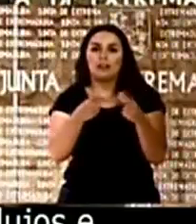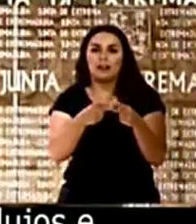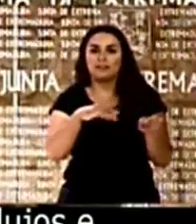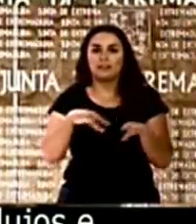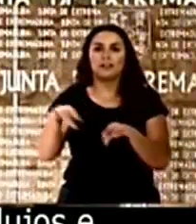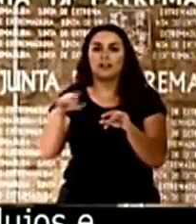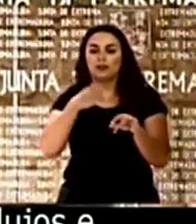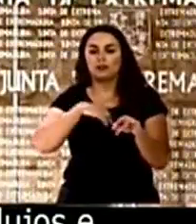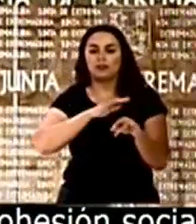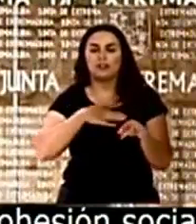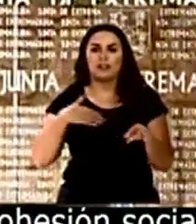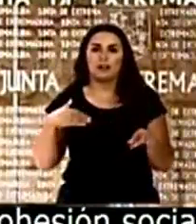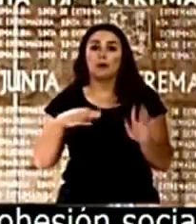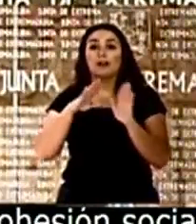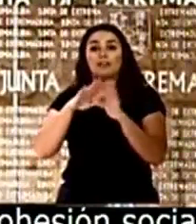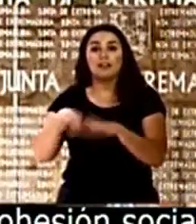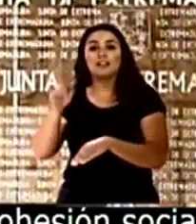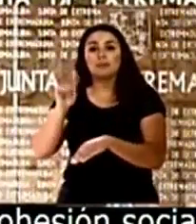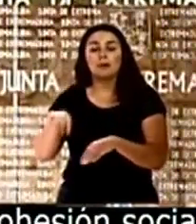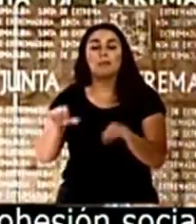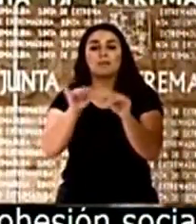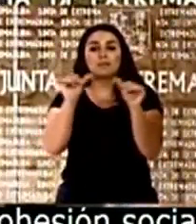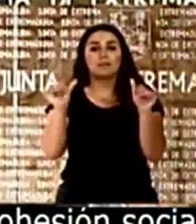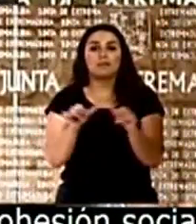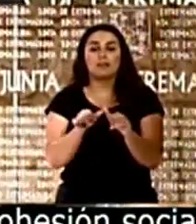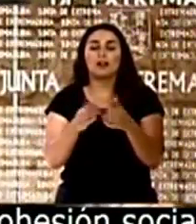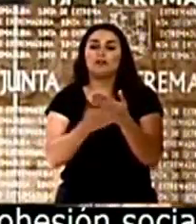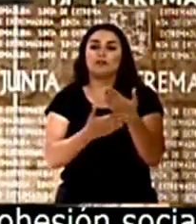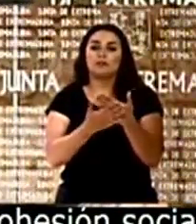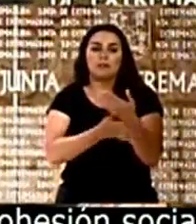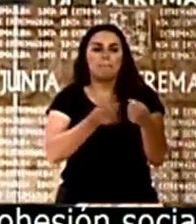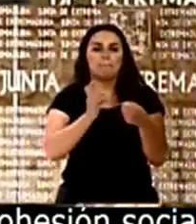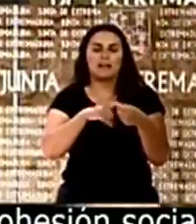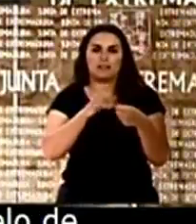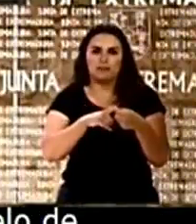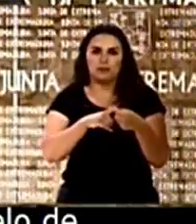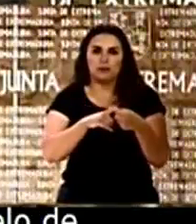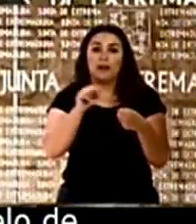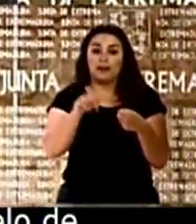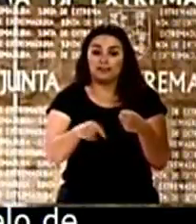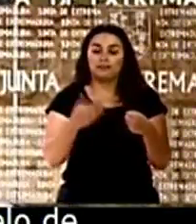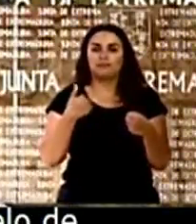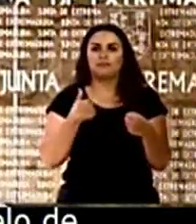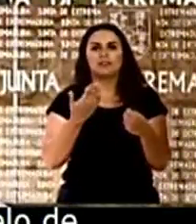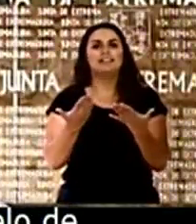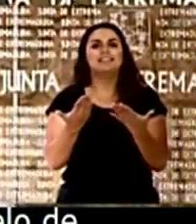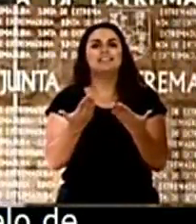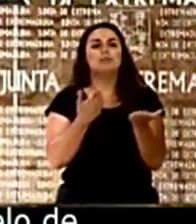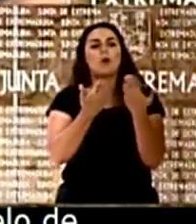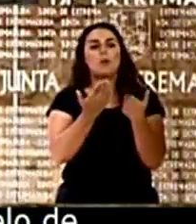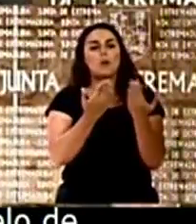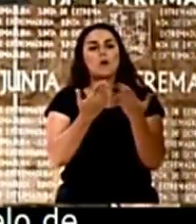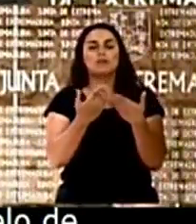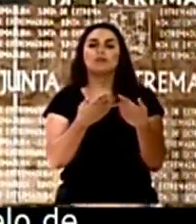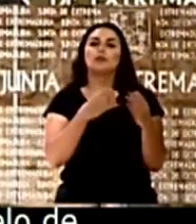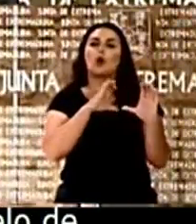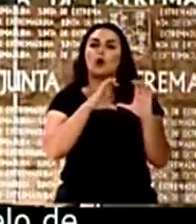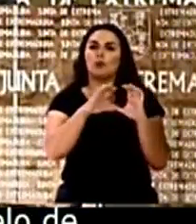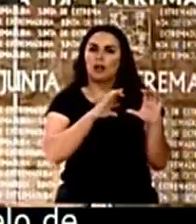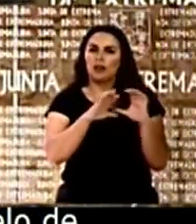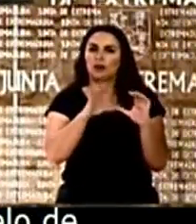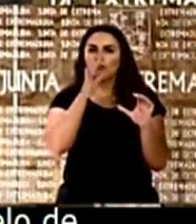se pretende. Y finalmente un modelo de gobernanza participativo, donde haya un feedback permanente de comunicación con